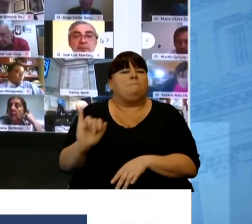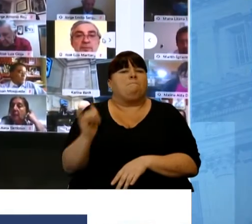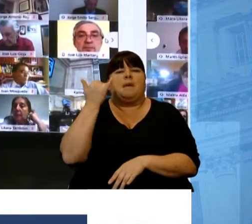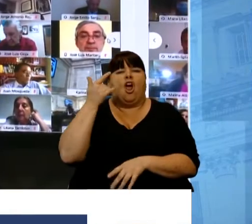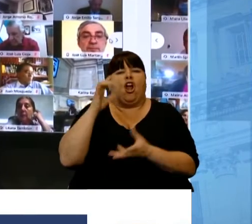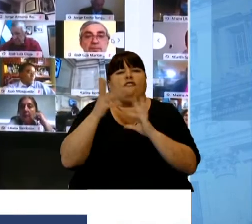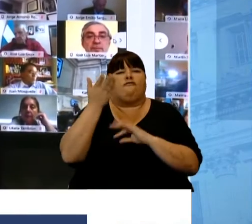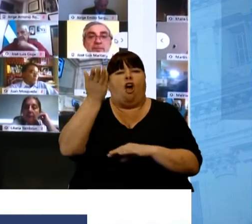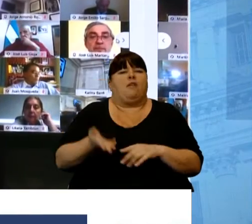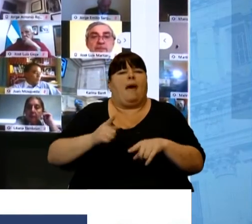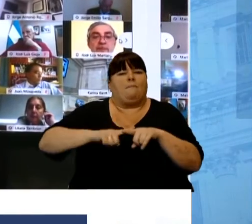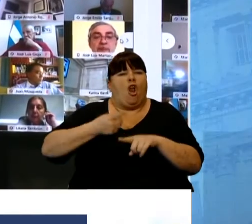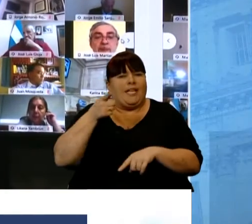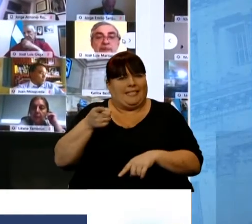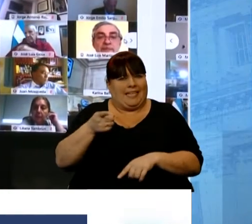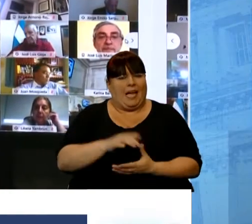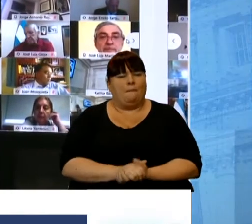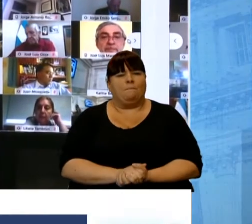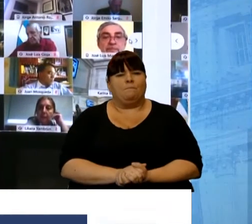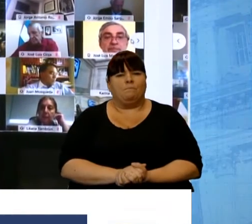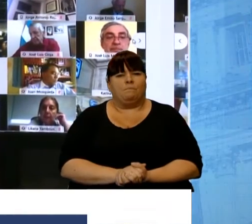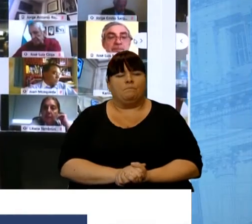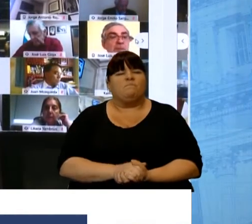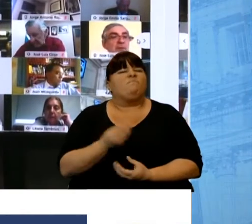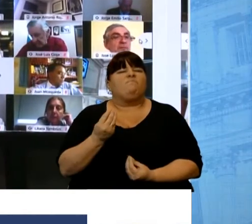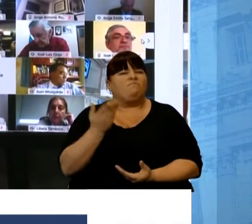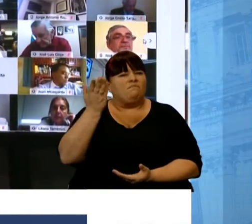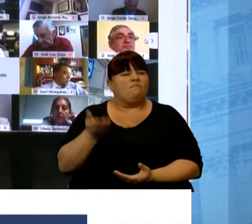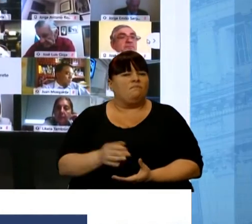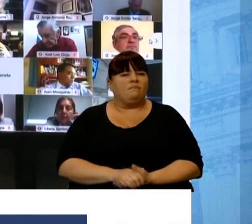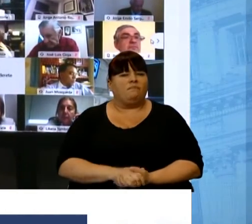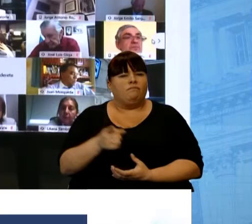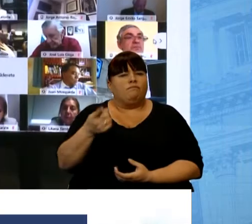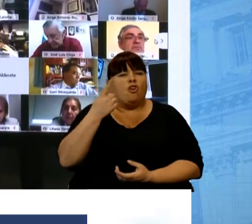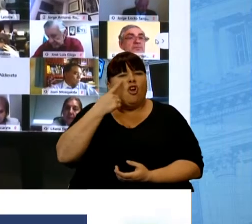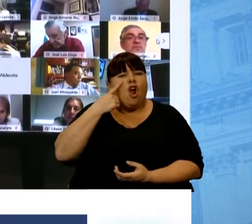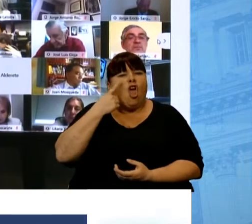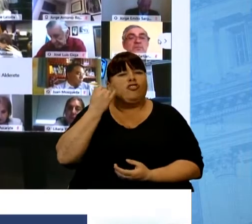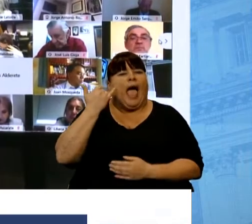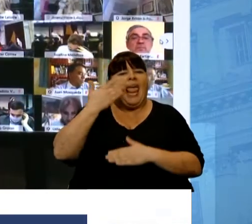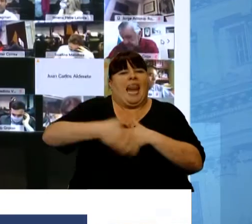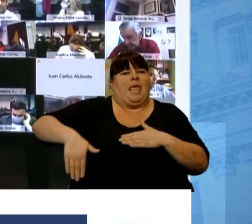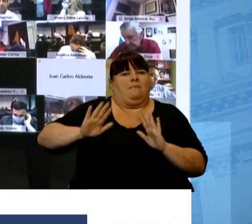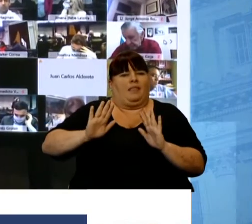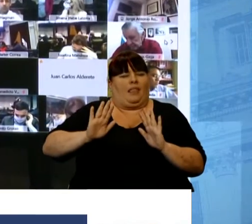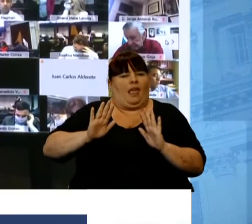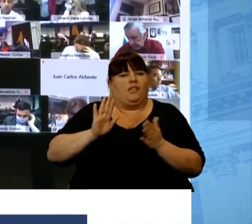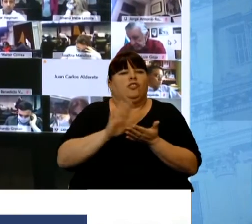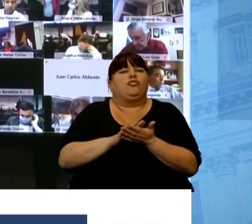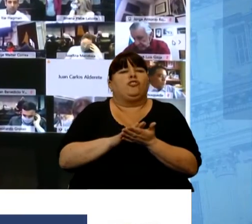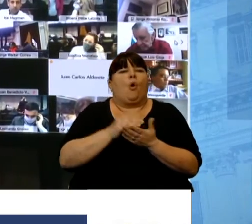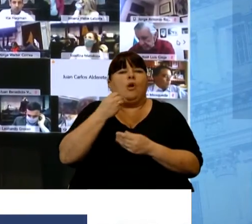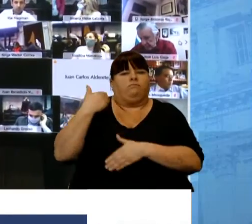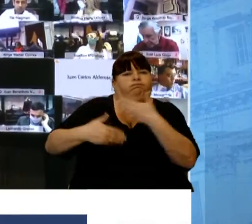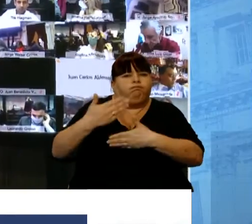mejores capacidades políticas, presidente, es precisamente la del conocimiento de los límites, del